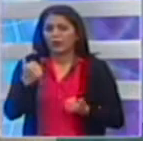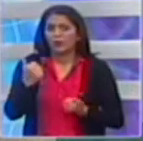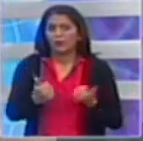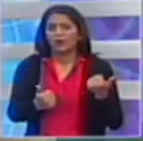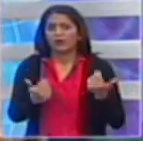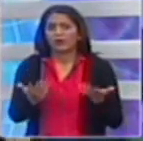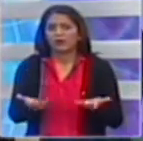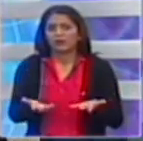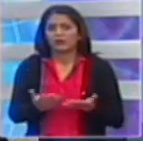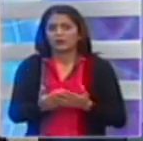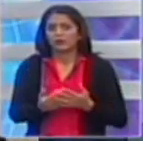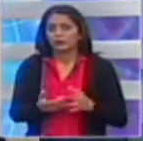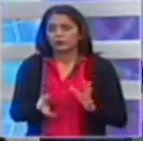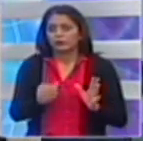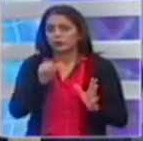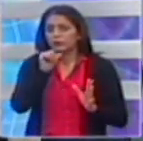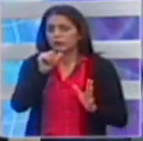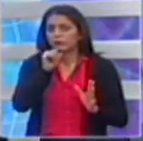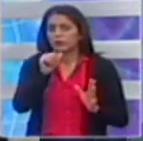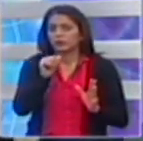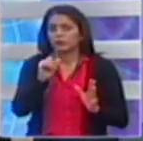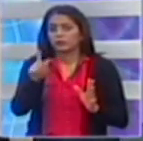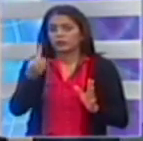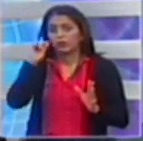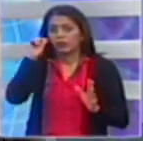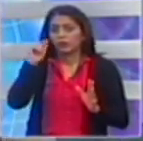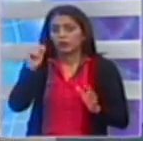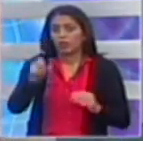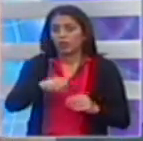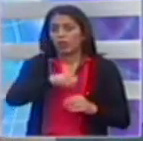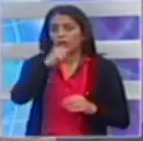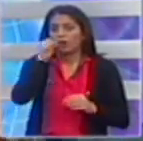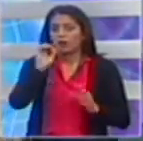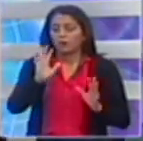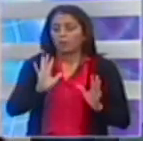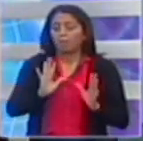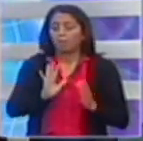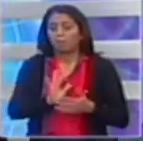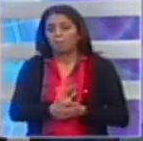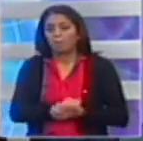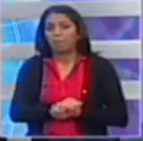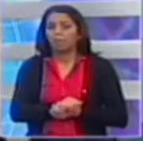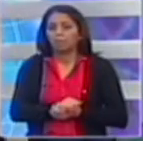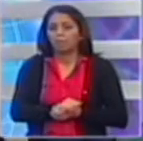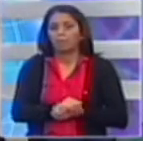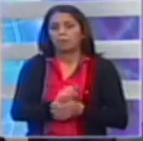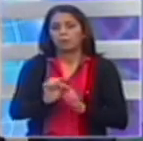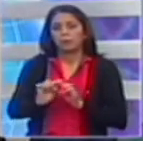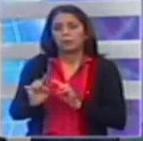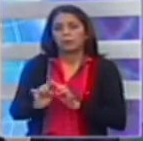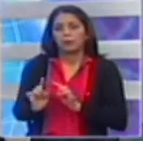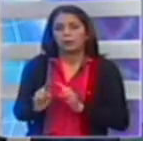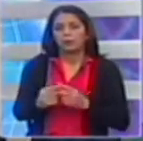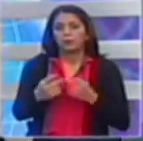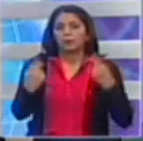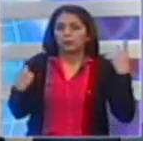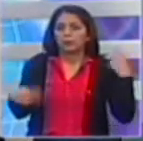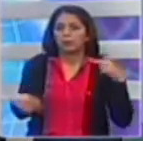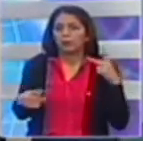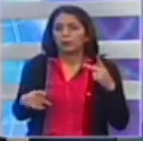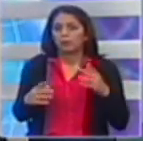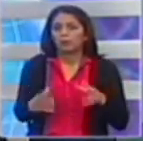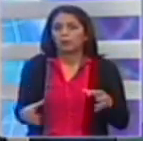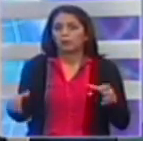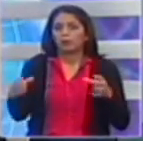No hay mucho de cerebral en esto. Pues si llega al gobierno, efectivamente, muchas de las políticas que se pueda llegar a implementar con torno al comercio y con torno a las